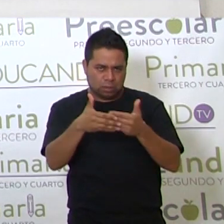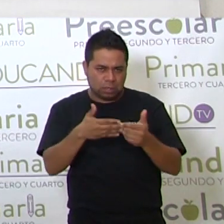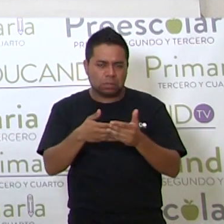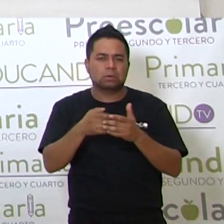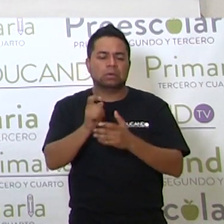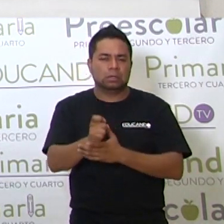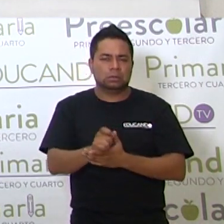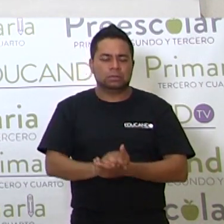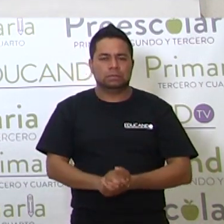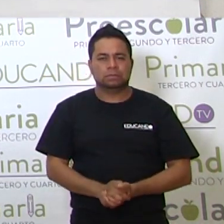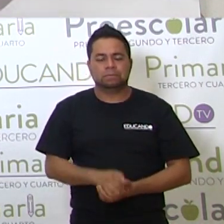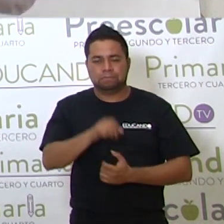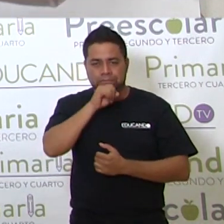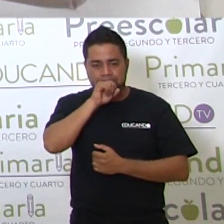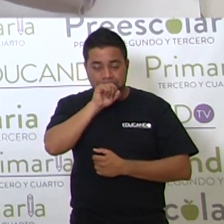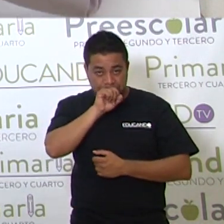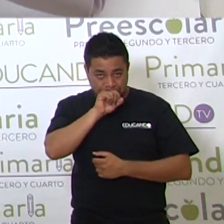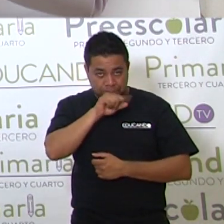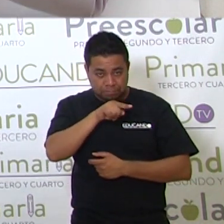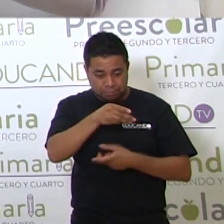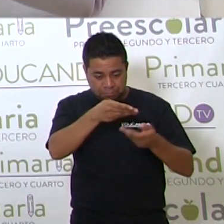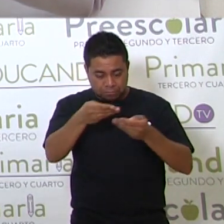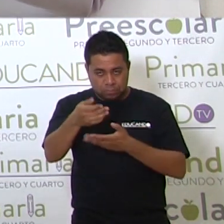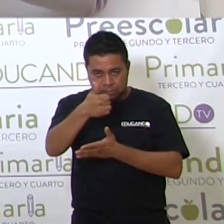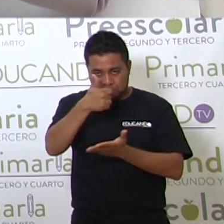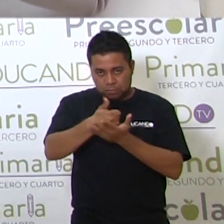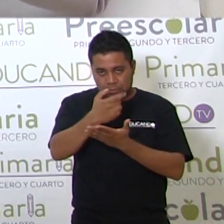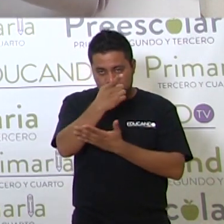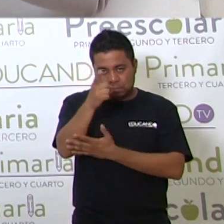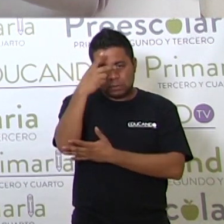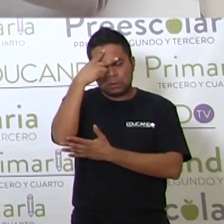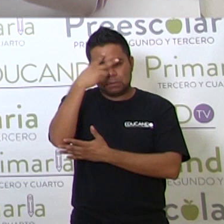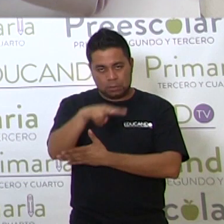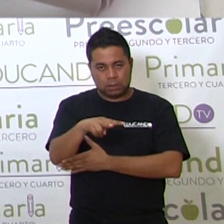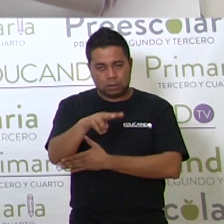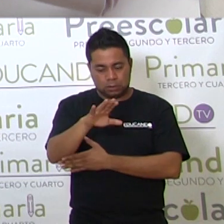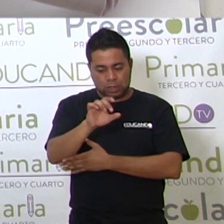arte moderno también llega a la Ciudad de México,